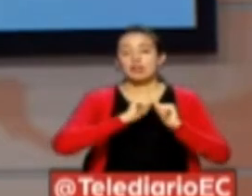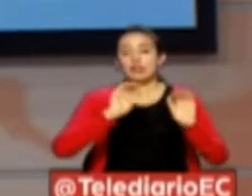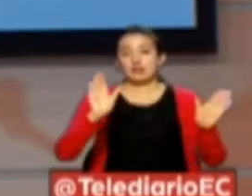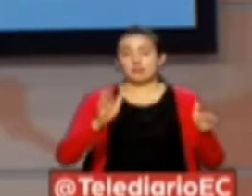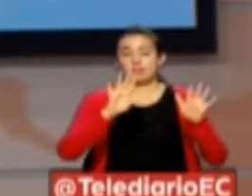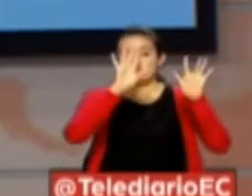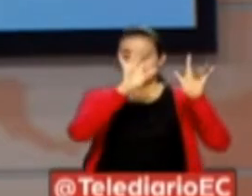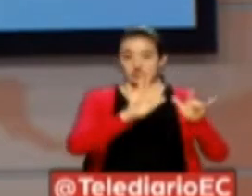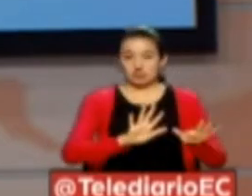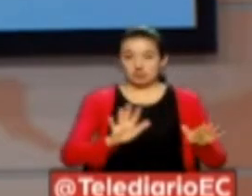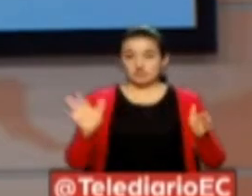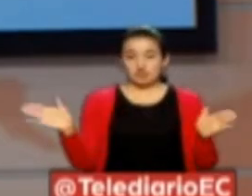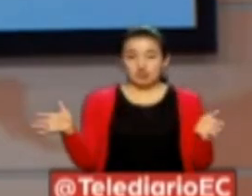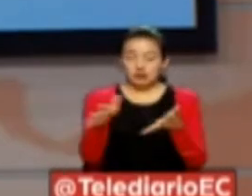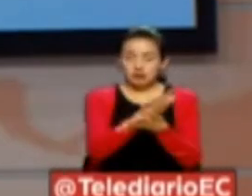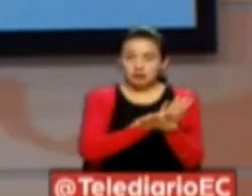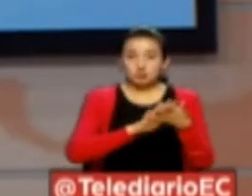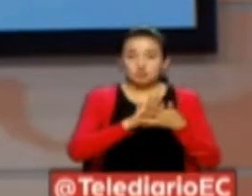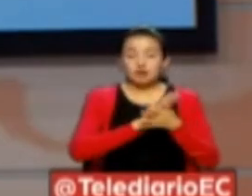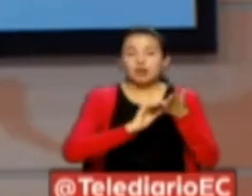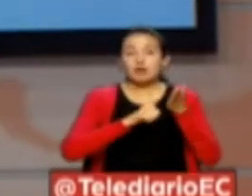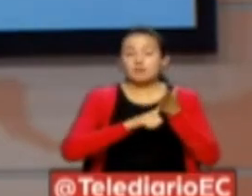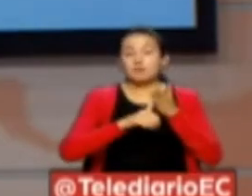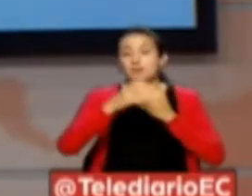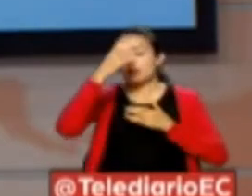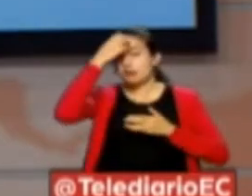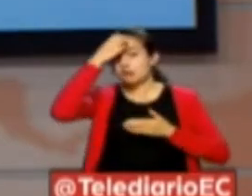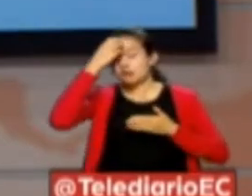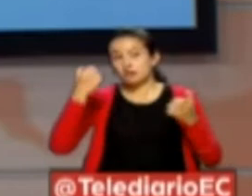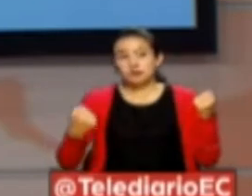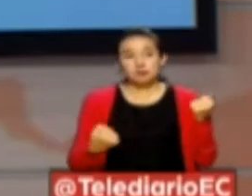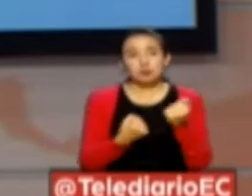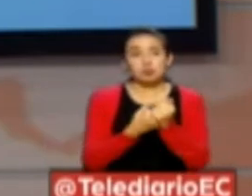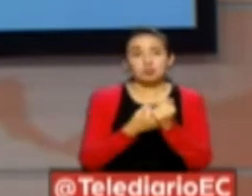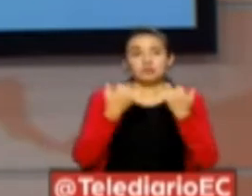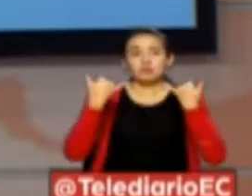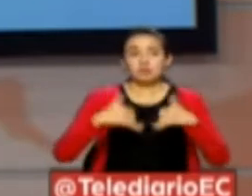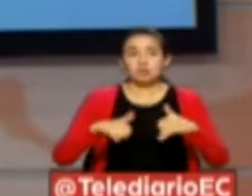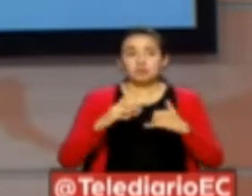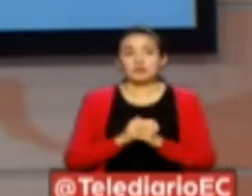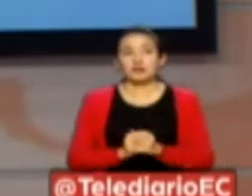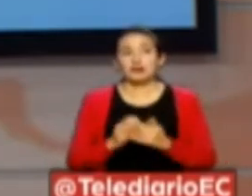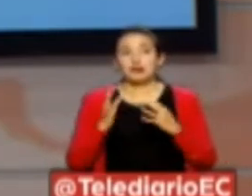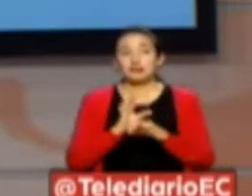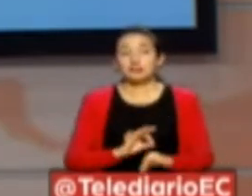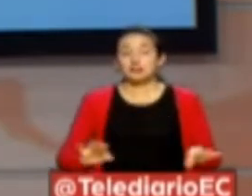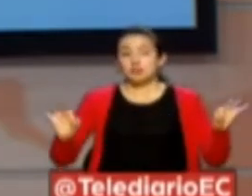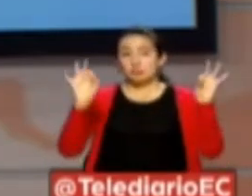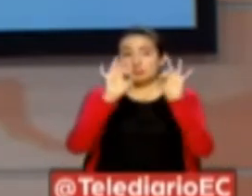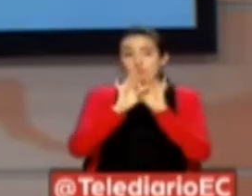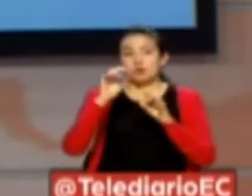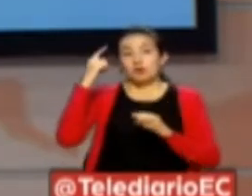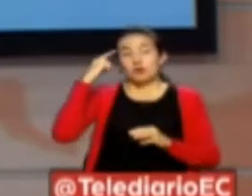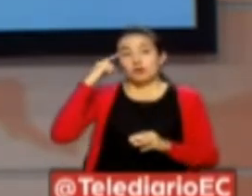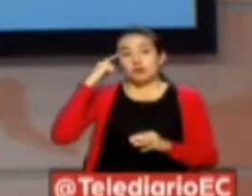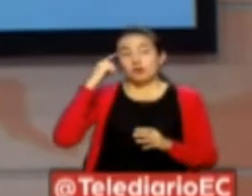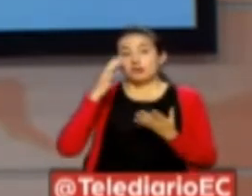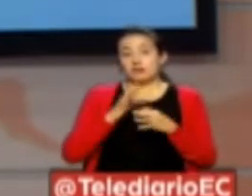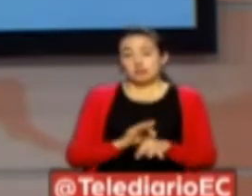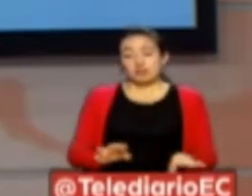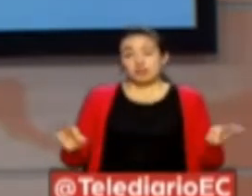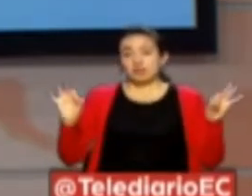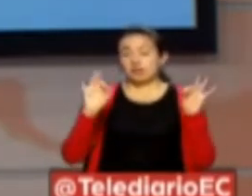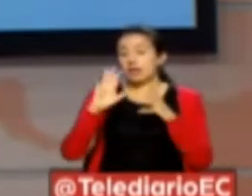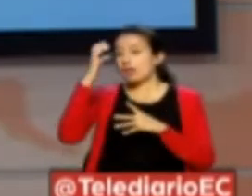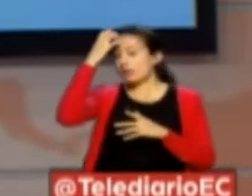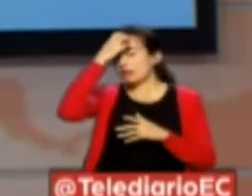con la parte del alto rendimiento la formación la masificación en la recreación creo que es importante en la parte